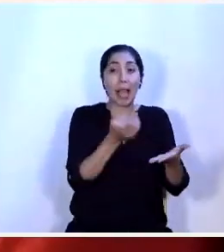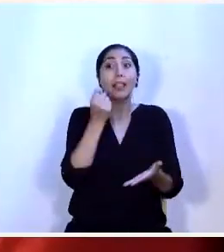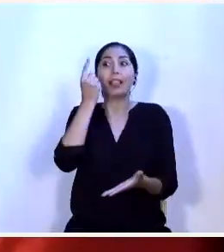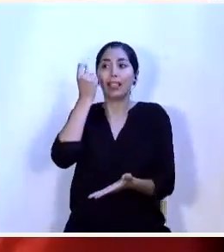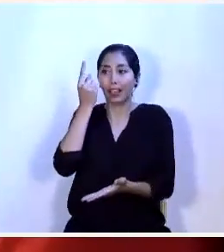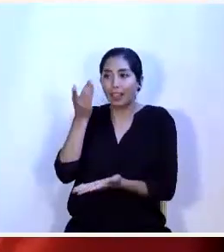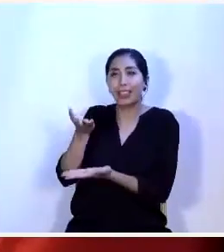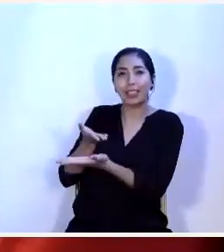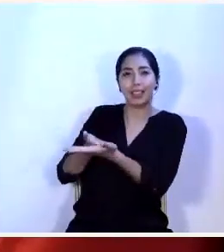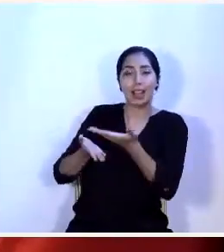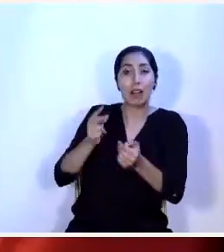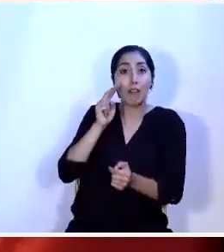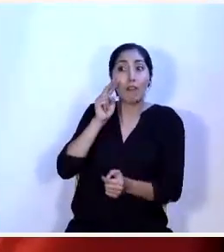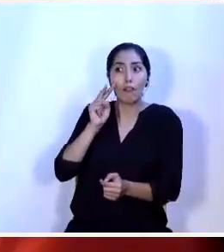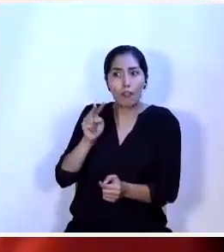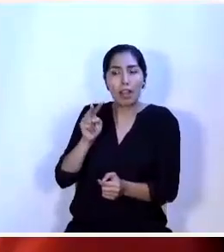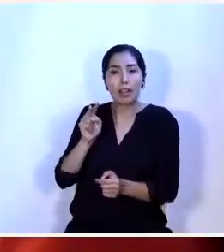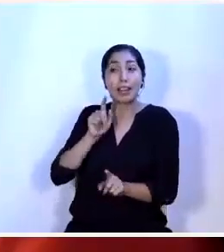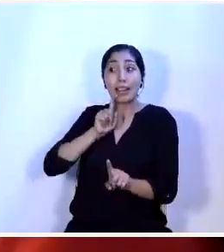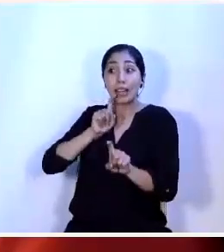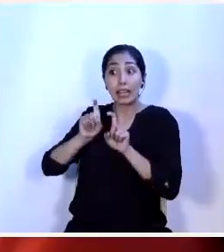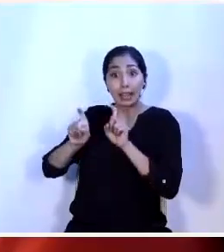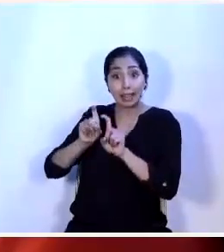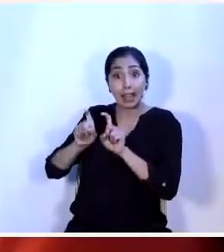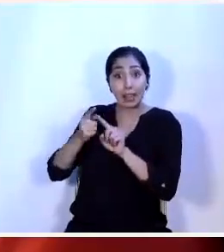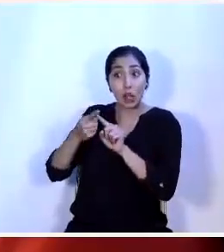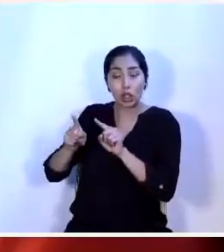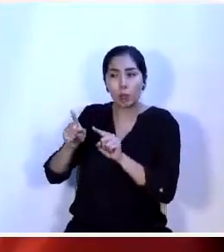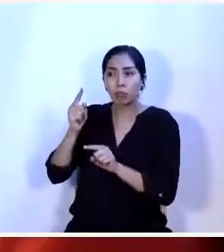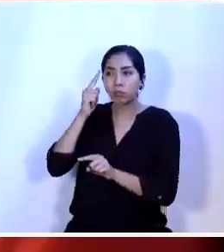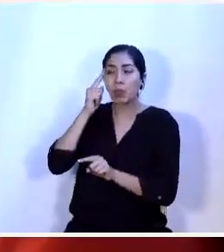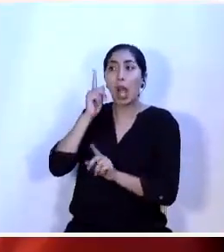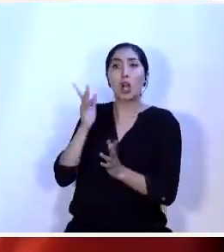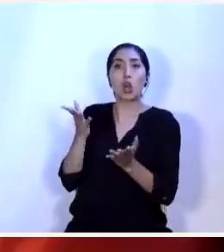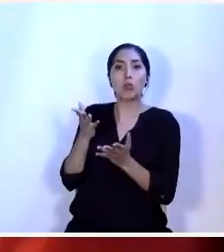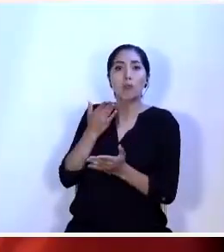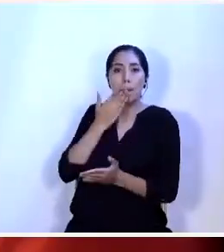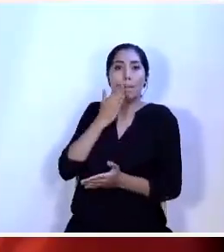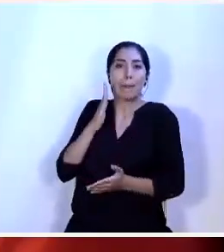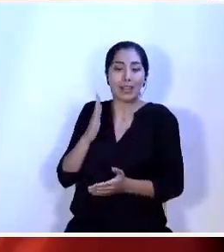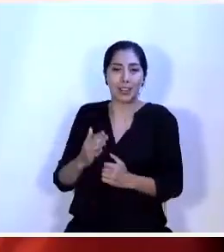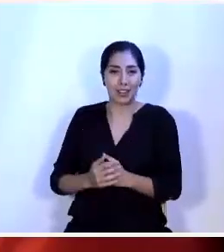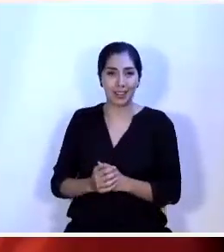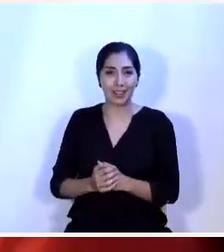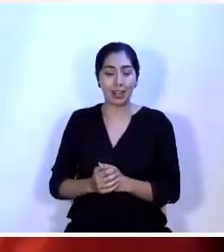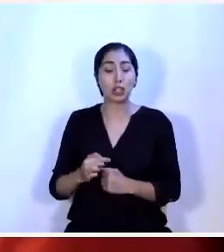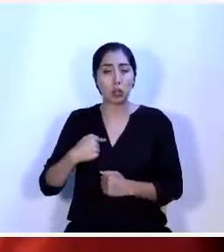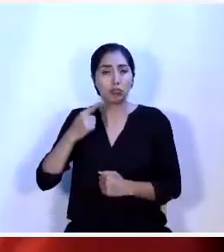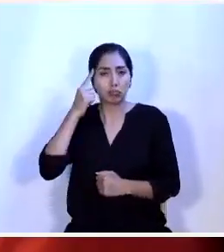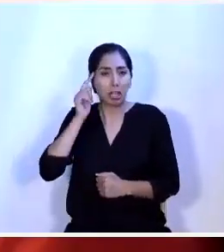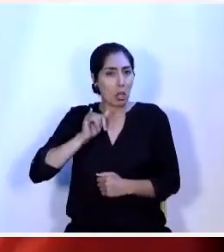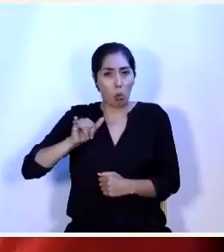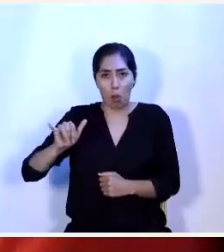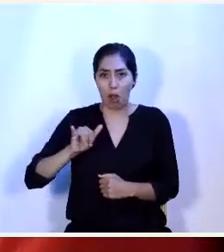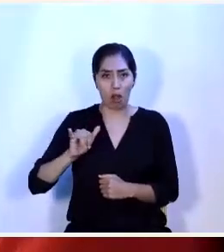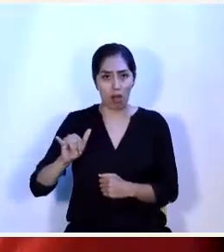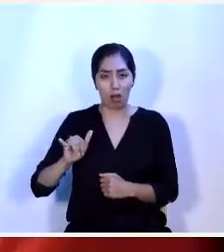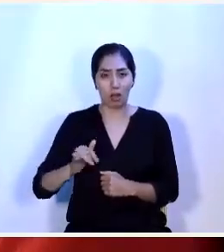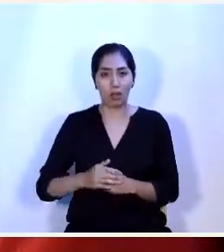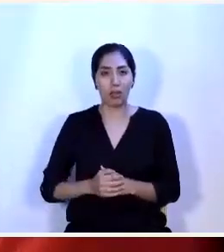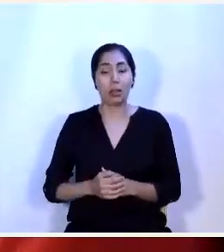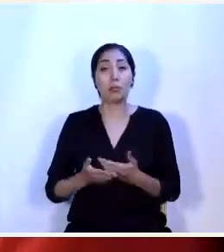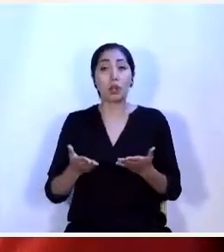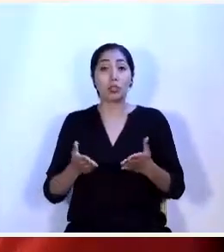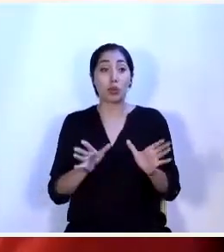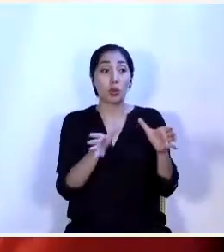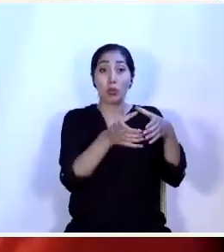y de ver en la crítica o en la posición del otro la mejor versión posible. Así que concuerdo con eso, y por lo tanto, tanto los